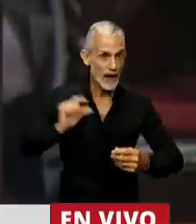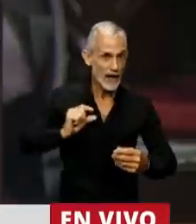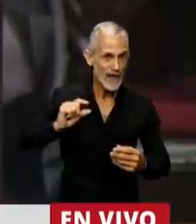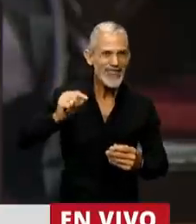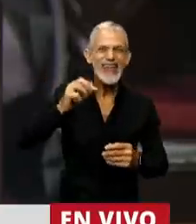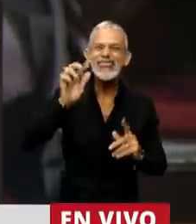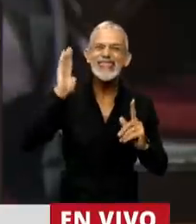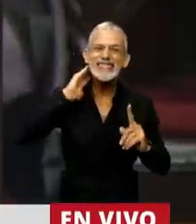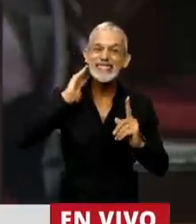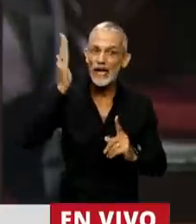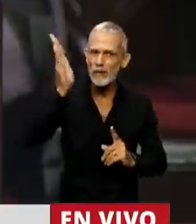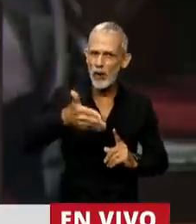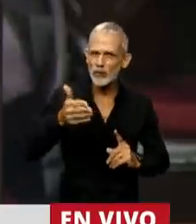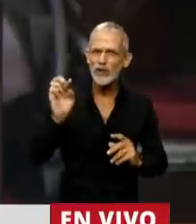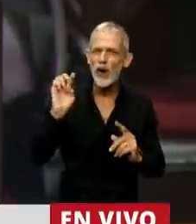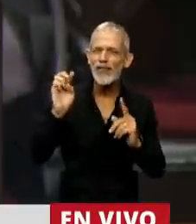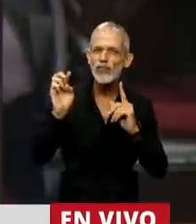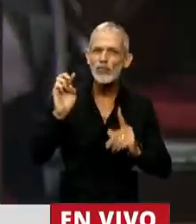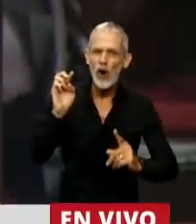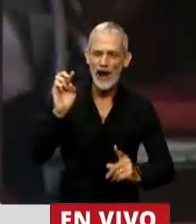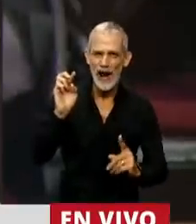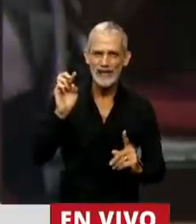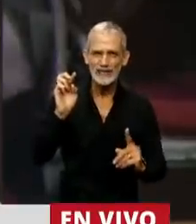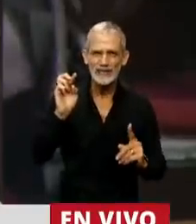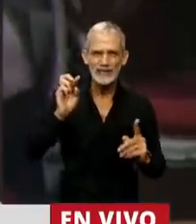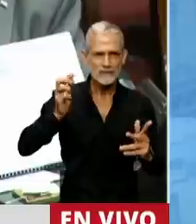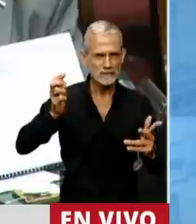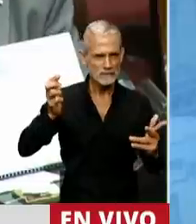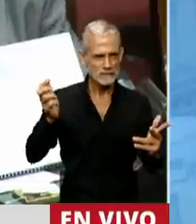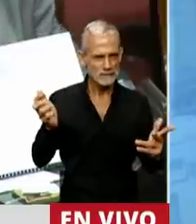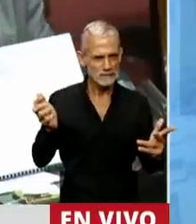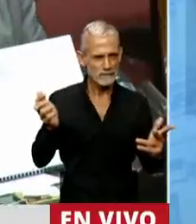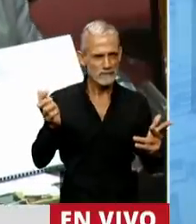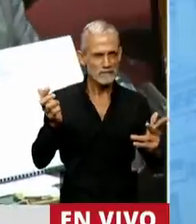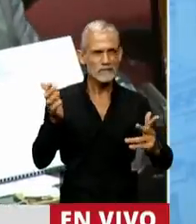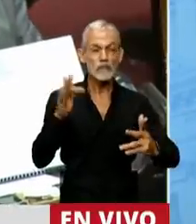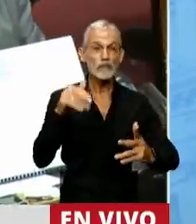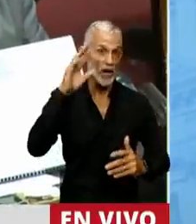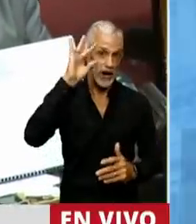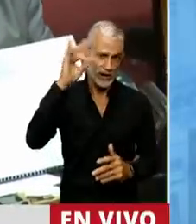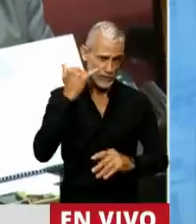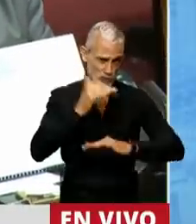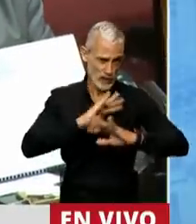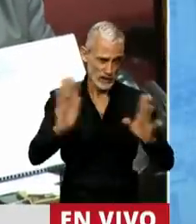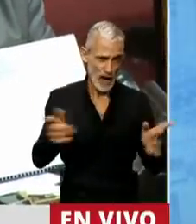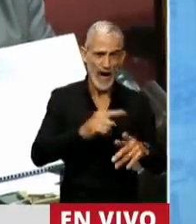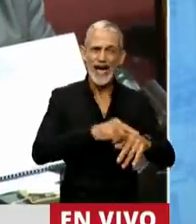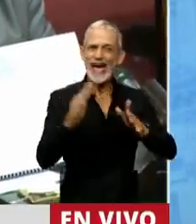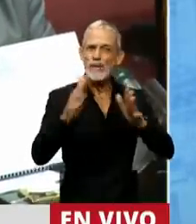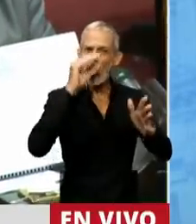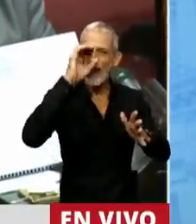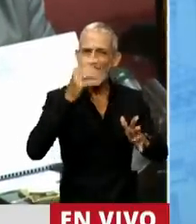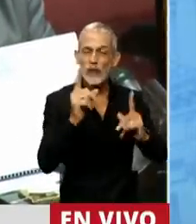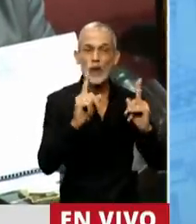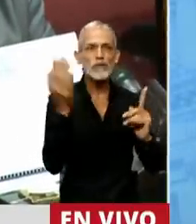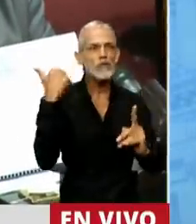al 16% en dólares de rendimiento? Le batieron el récord a la época de De la Rúa,